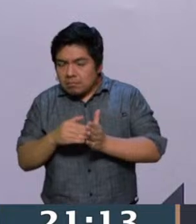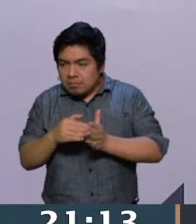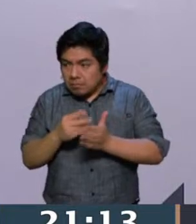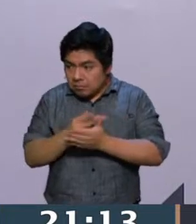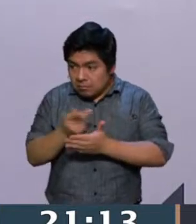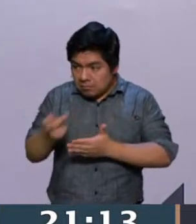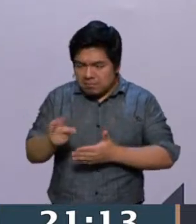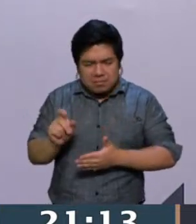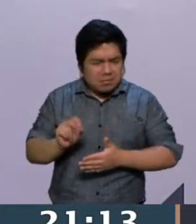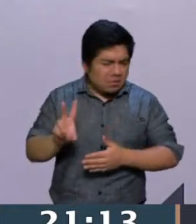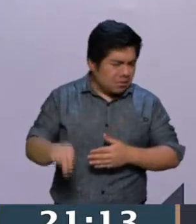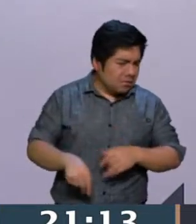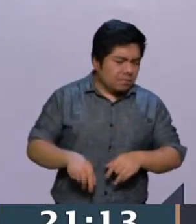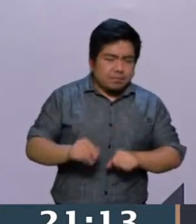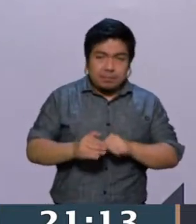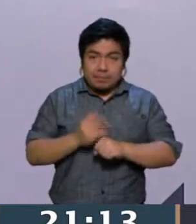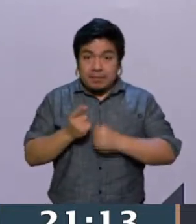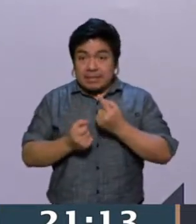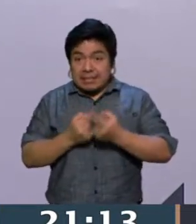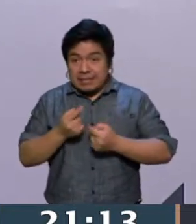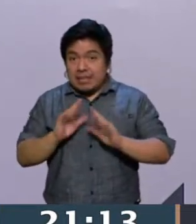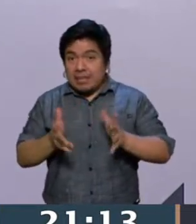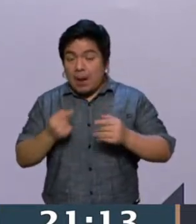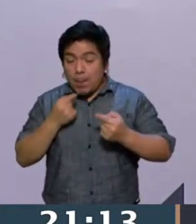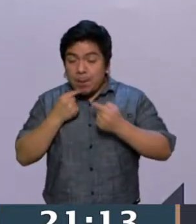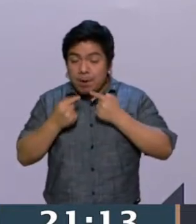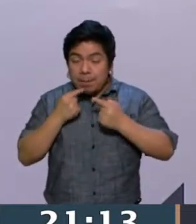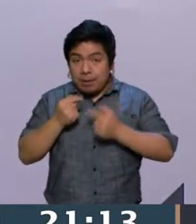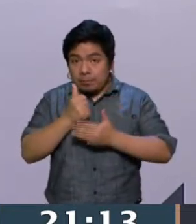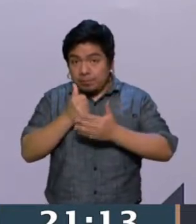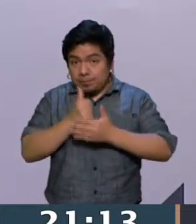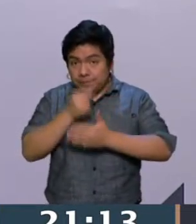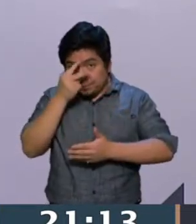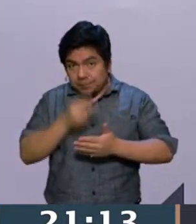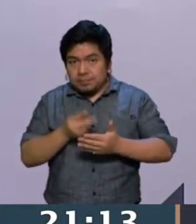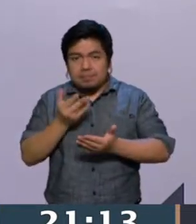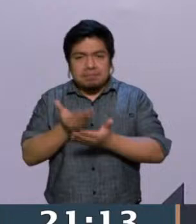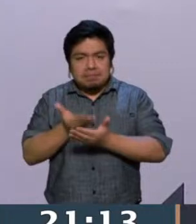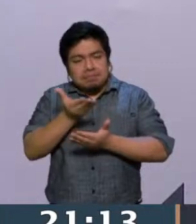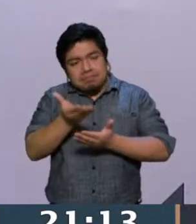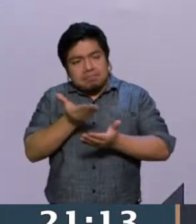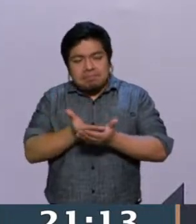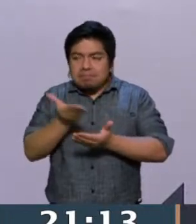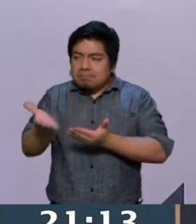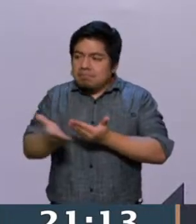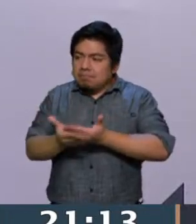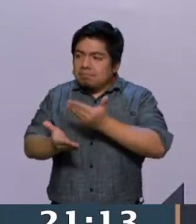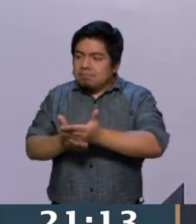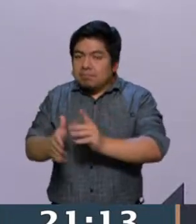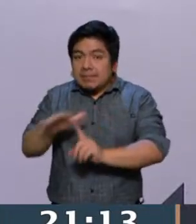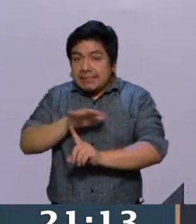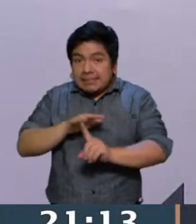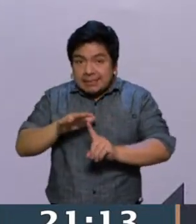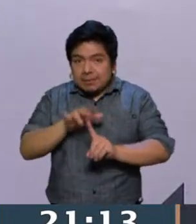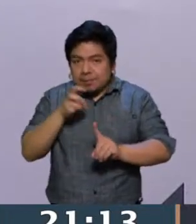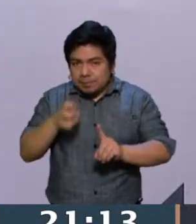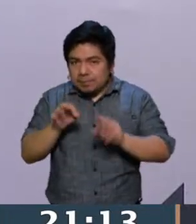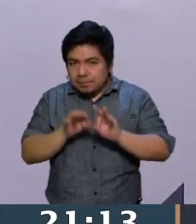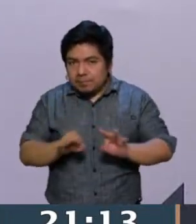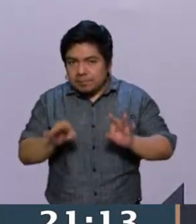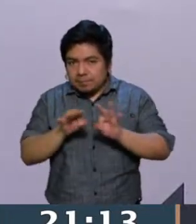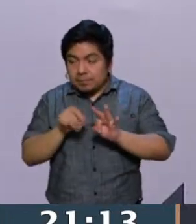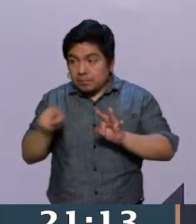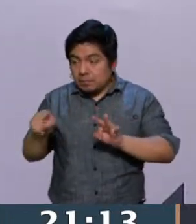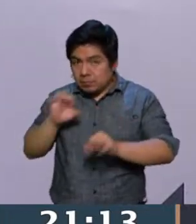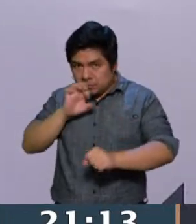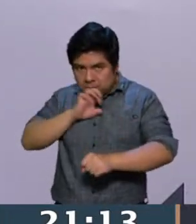debe, sino también porque pues ya tuvimos el primer debate chilango y ahí se hicieron propuestas. En ese contexto me parece que es importante platicar con alguien